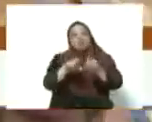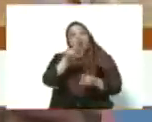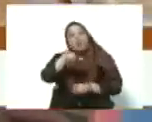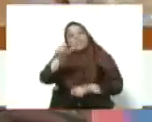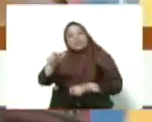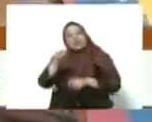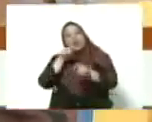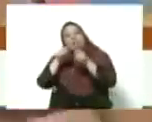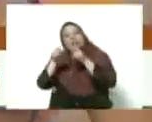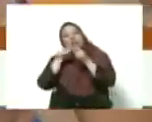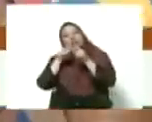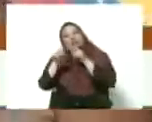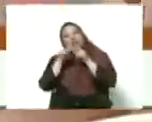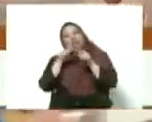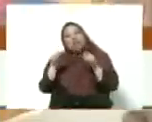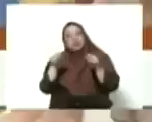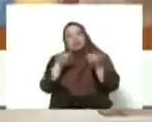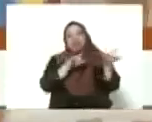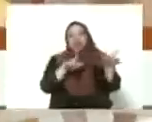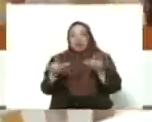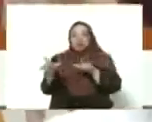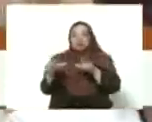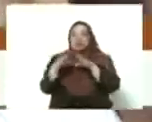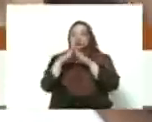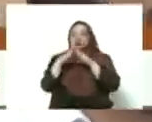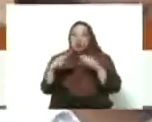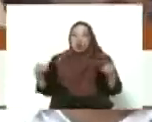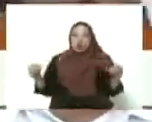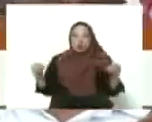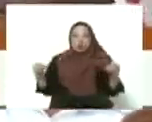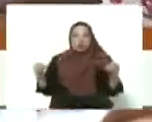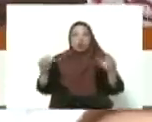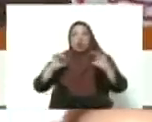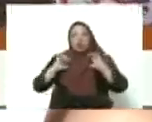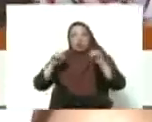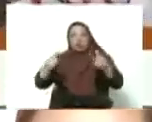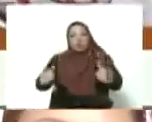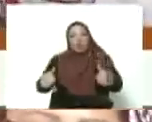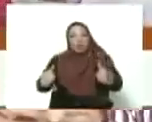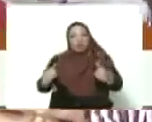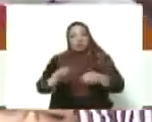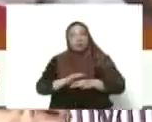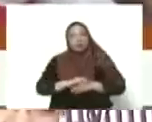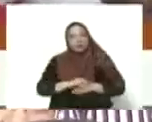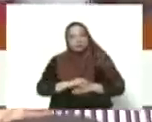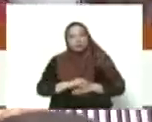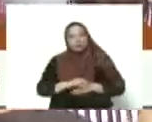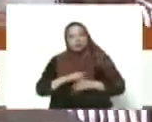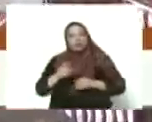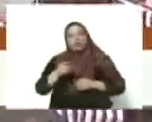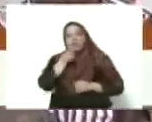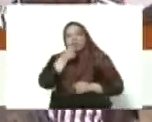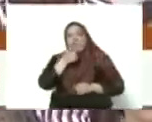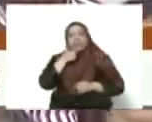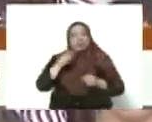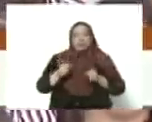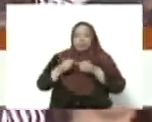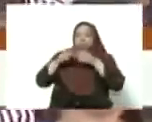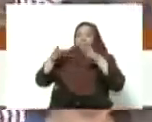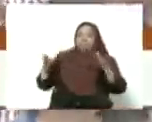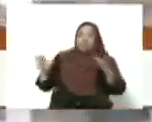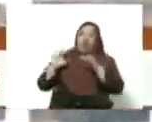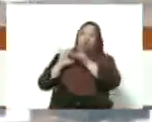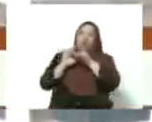ya de una vez dejar formalizado todo lo que es la apertura de esta gran frontera que nos une con